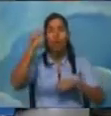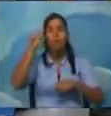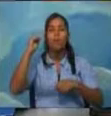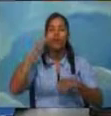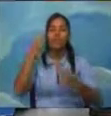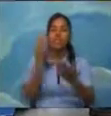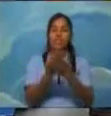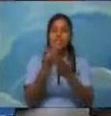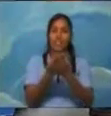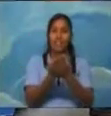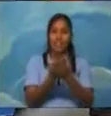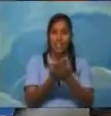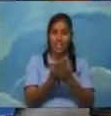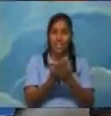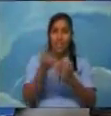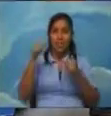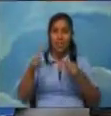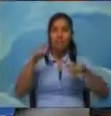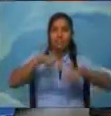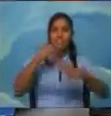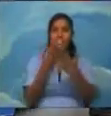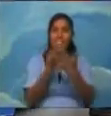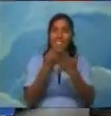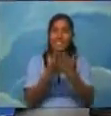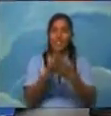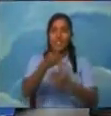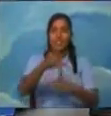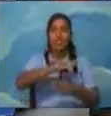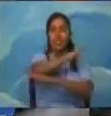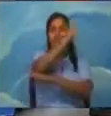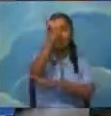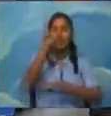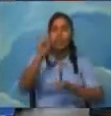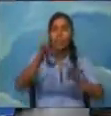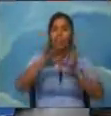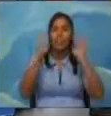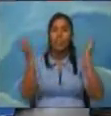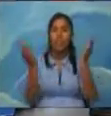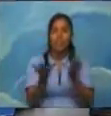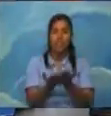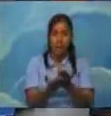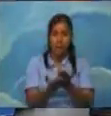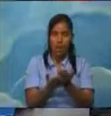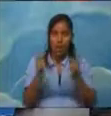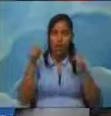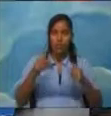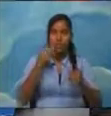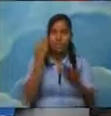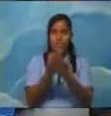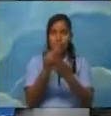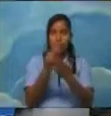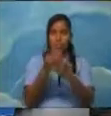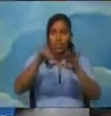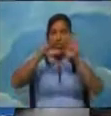testigo. ¿A quién puso por testigo, cielito? Los cielos y la tierra. A los cielos y a la